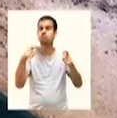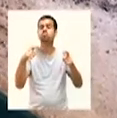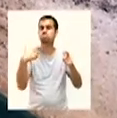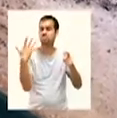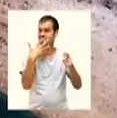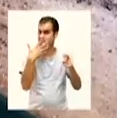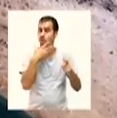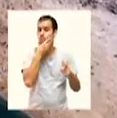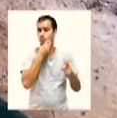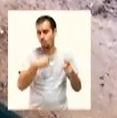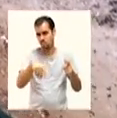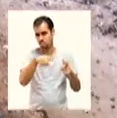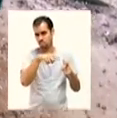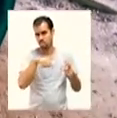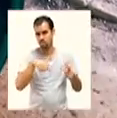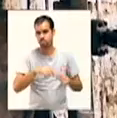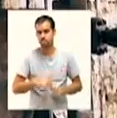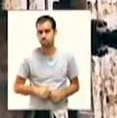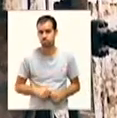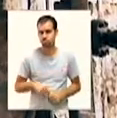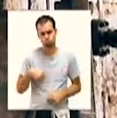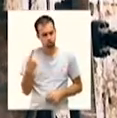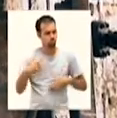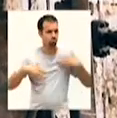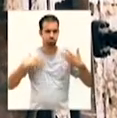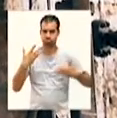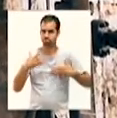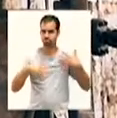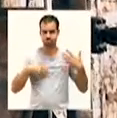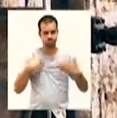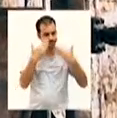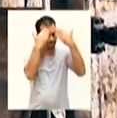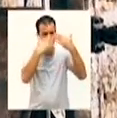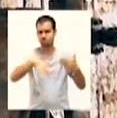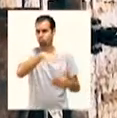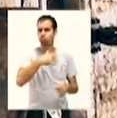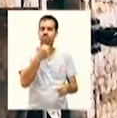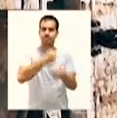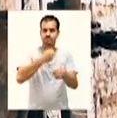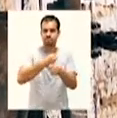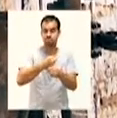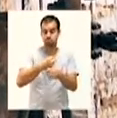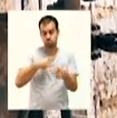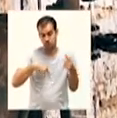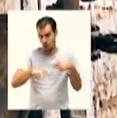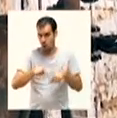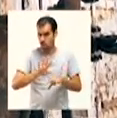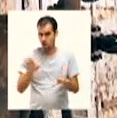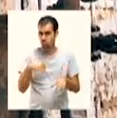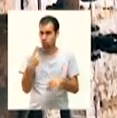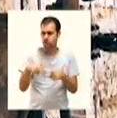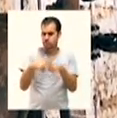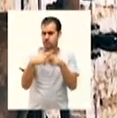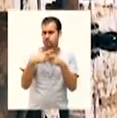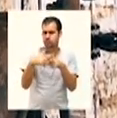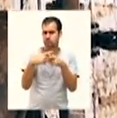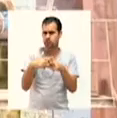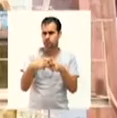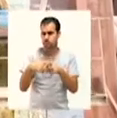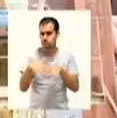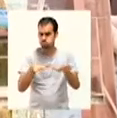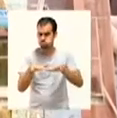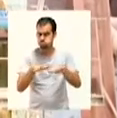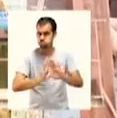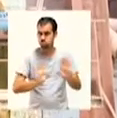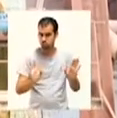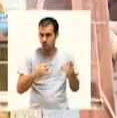contentos con ellos. En estos momentos nos encontramos reparando la industria, está el 90% de las reparaciones. Estamos en el